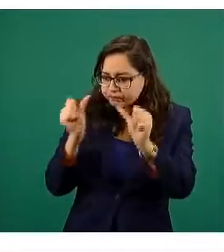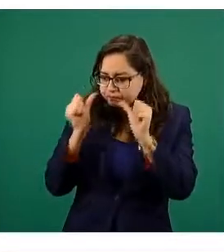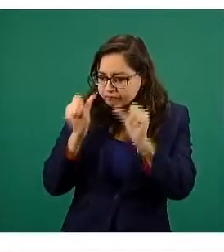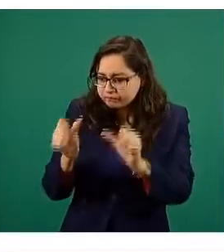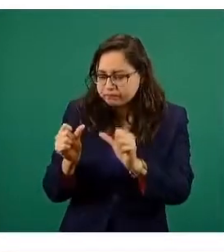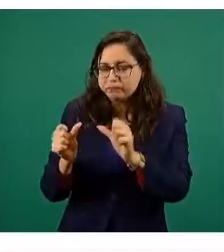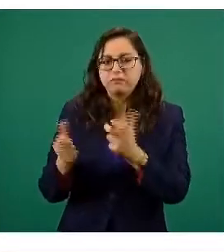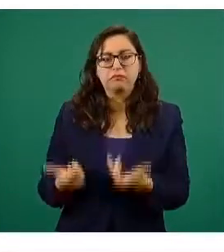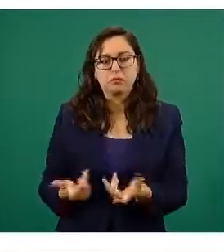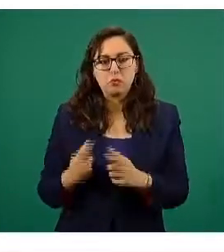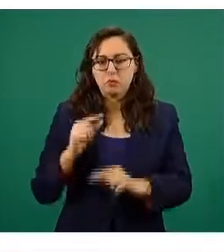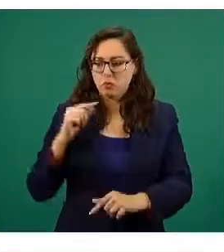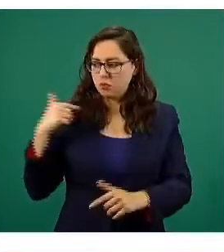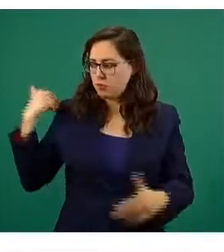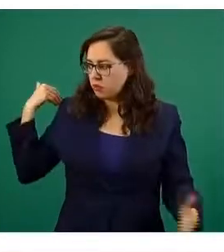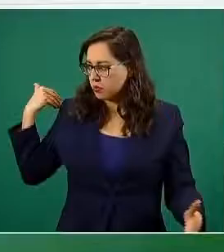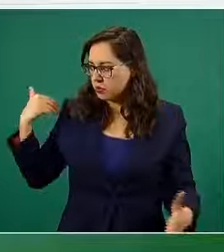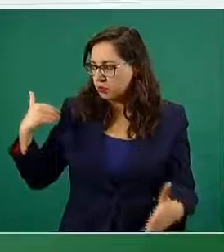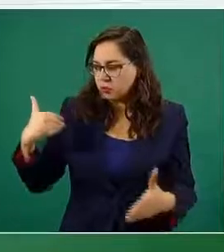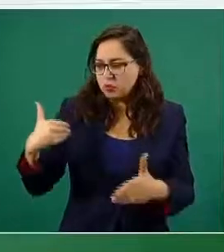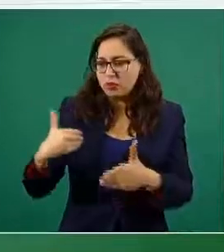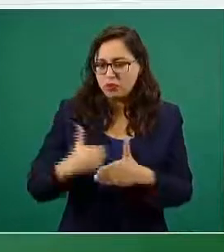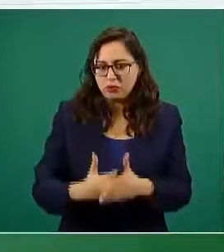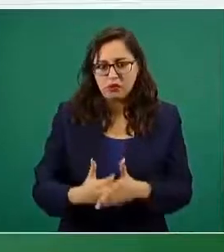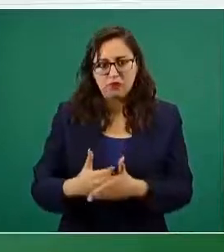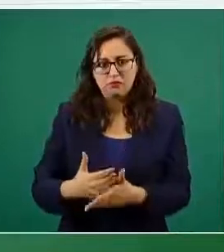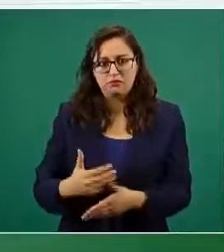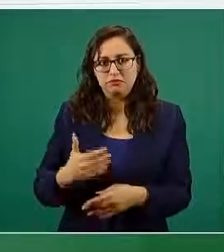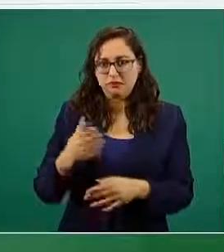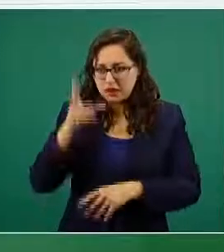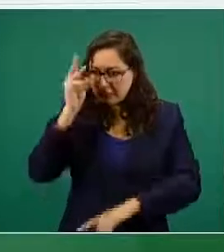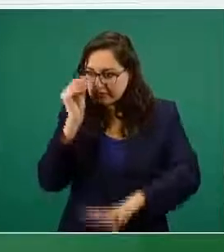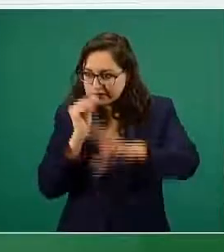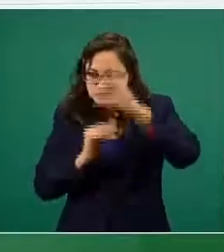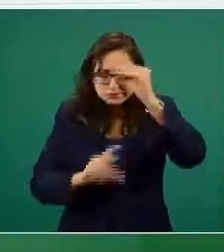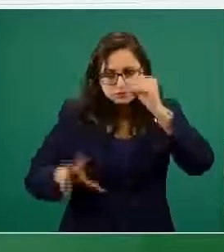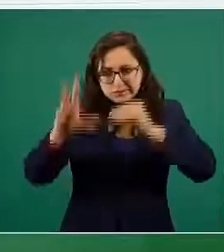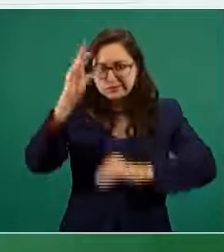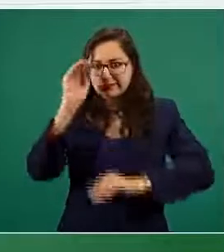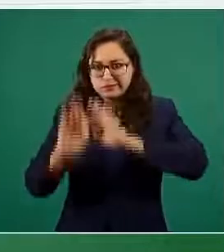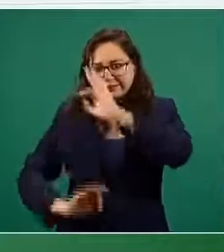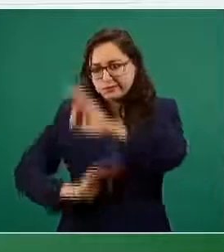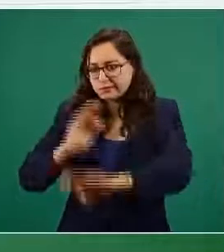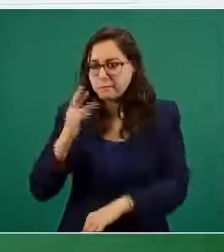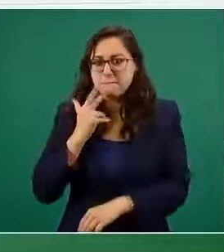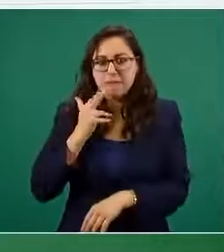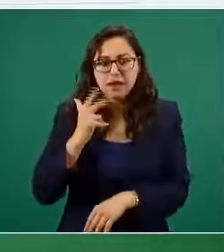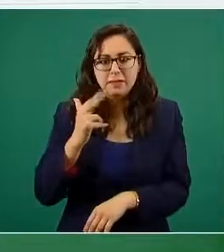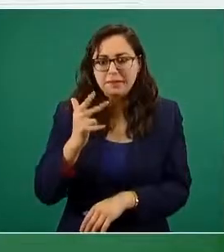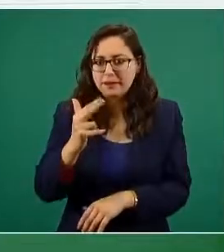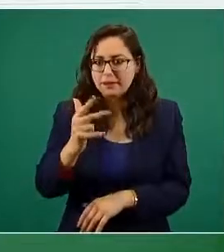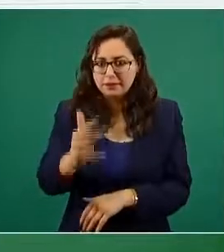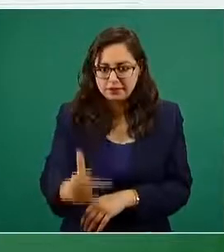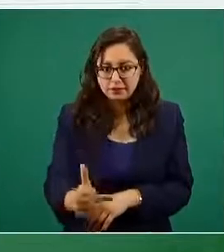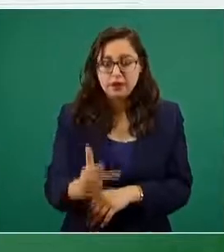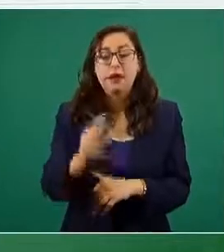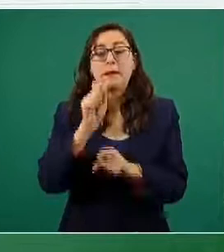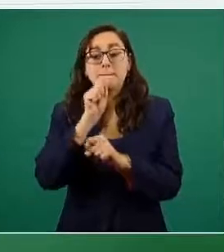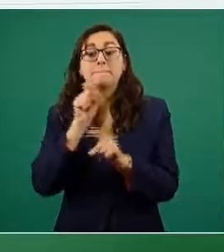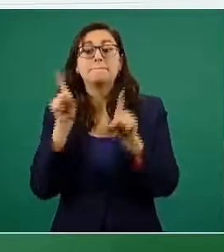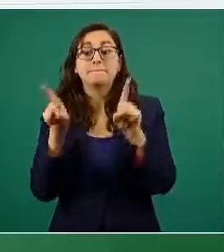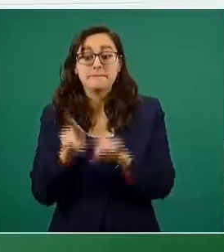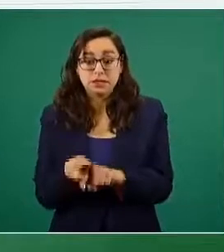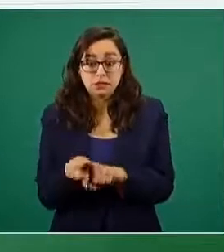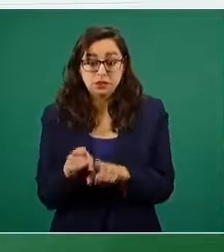en todo el mundo conforme progresó la epidemia, también en México, y la oportunidad de